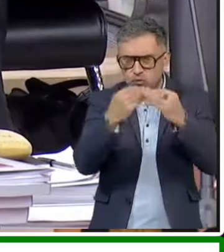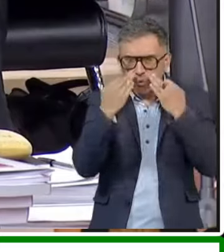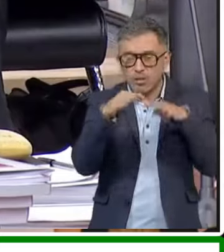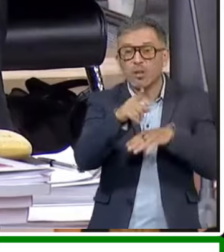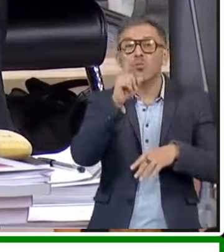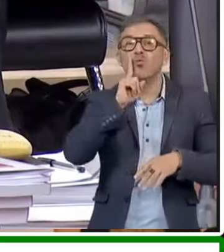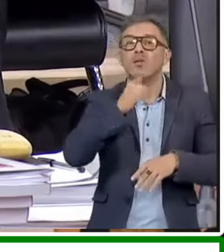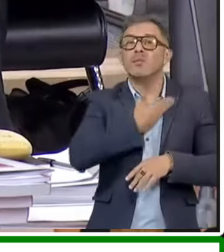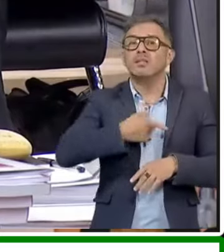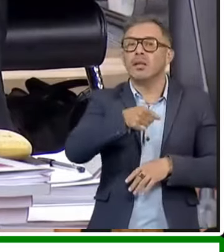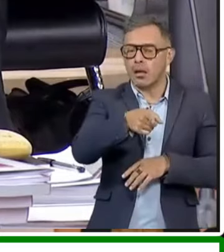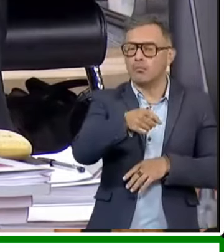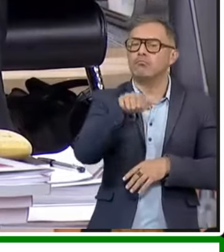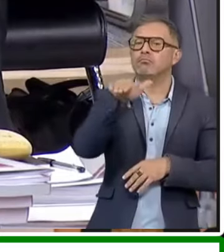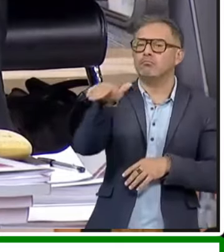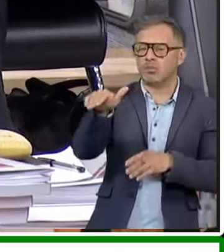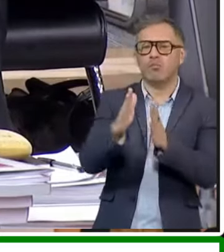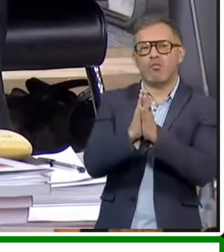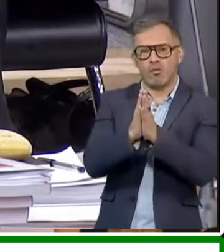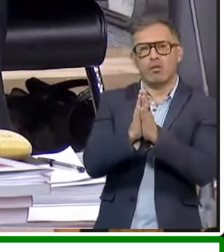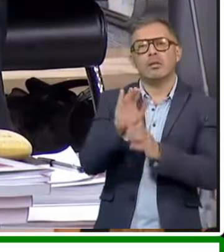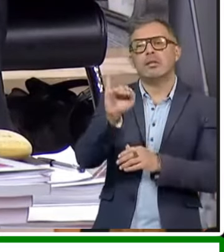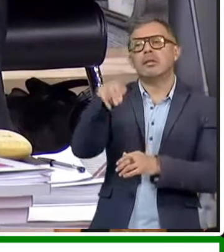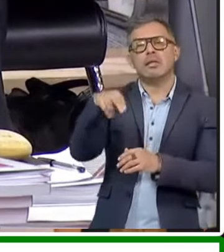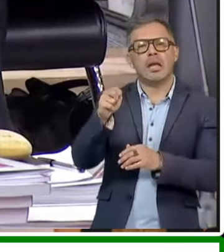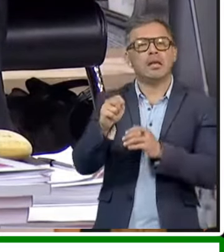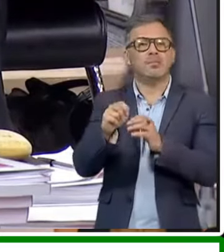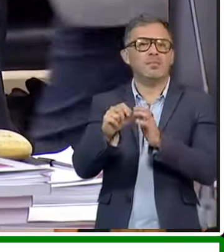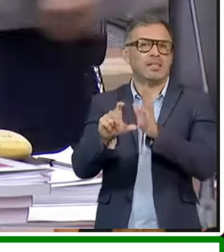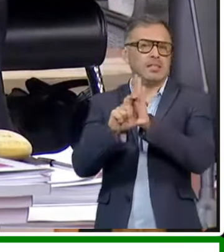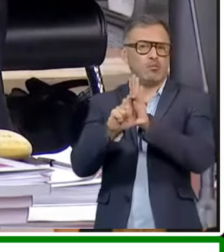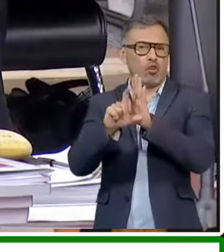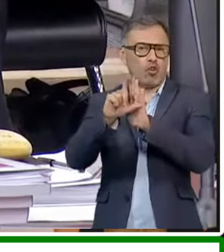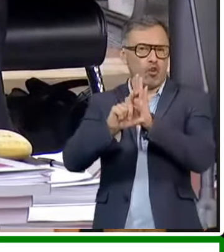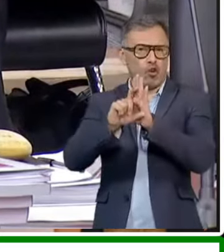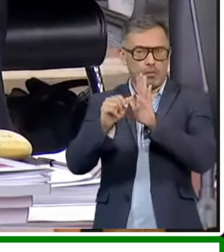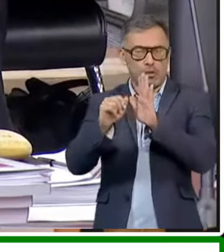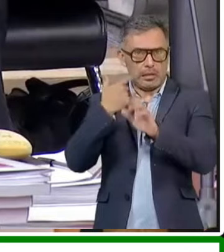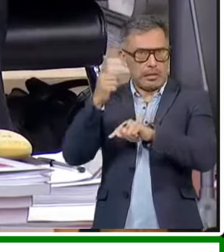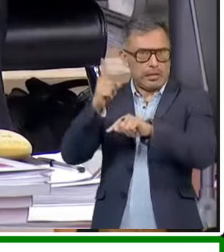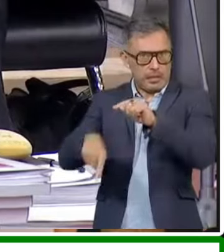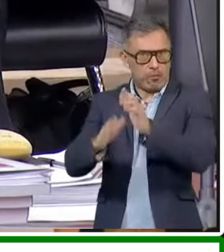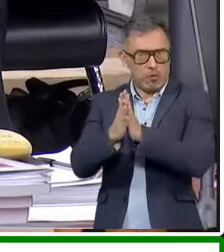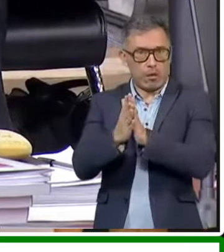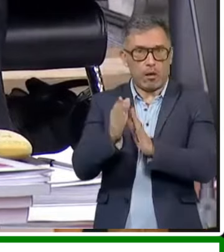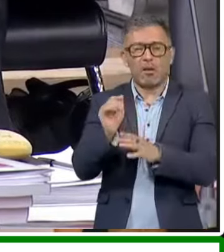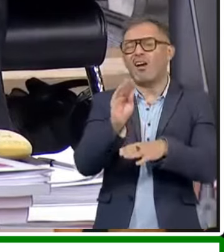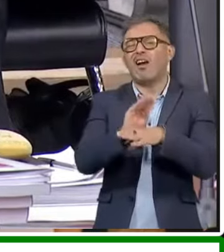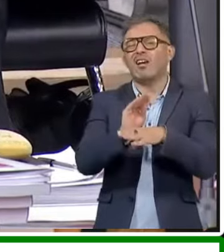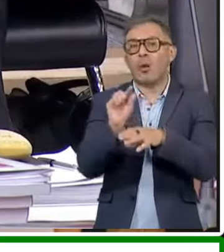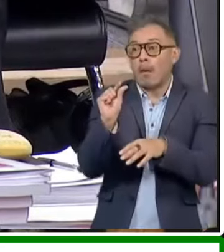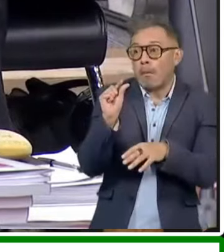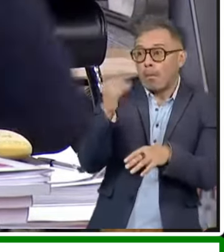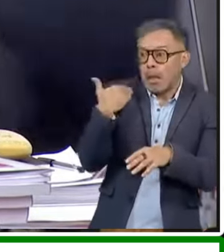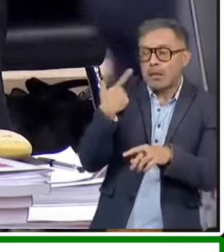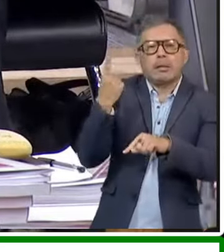presidente pidió comedidamente el retiro del uso del emblema del órgano electoral y no había sido atendida hasta hace poco tiempo. Muchas